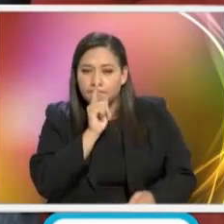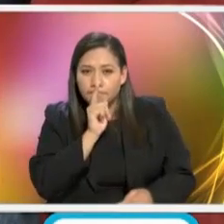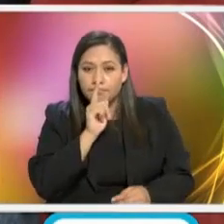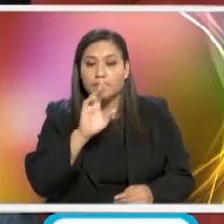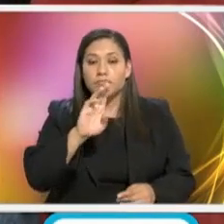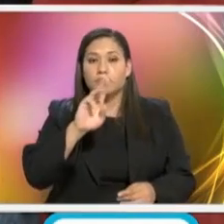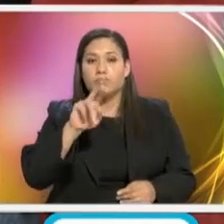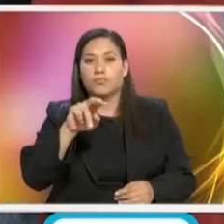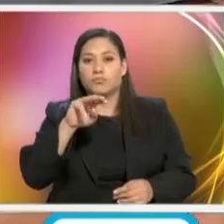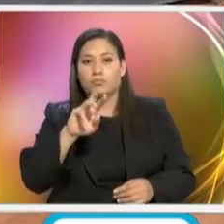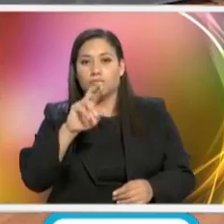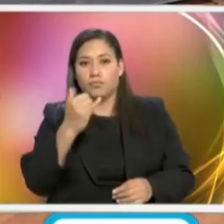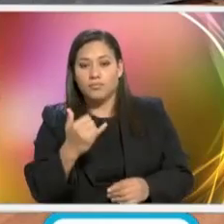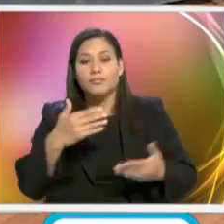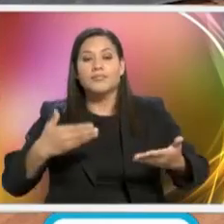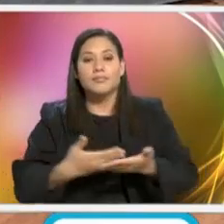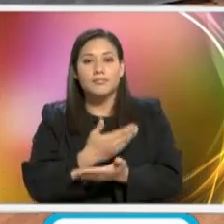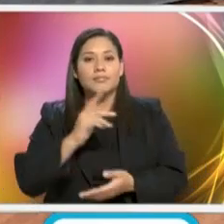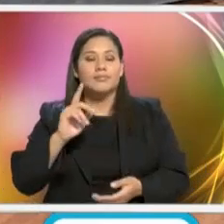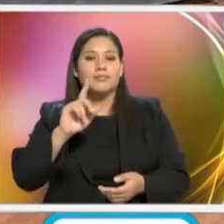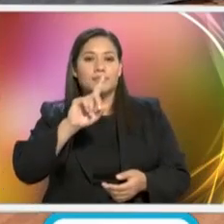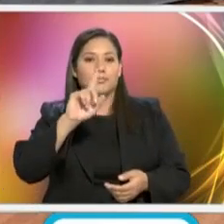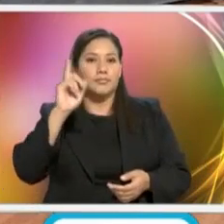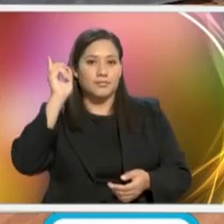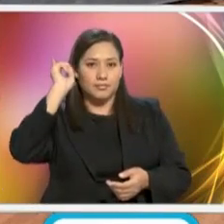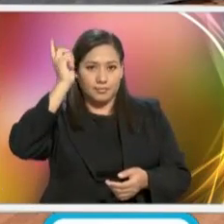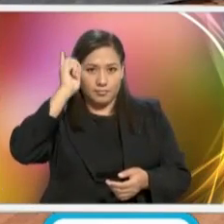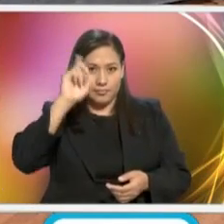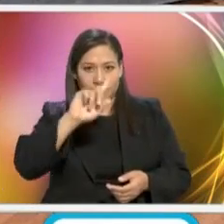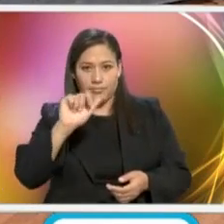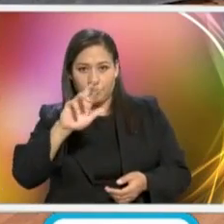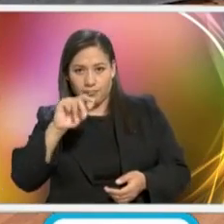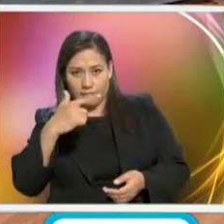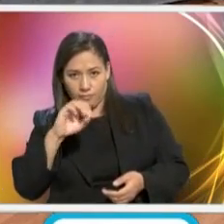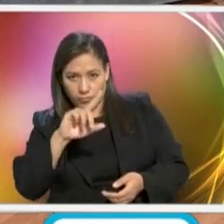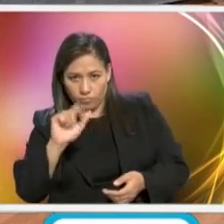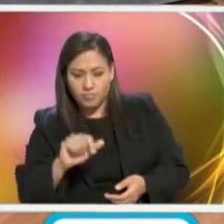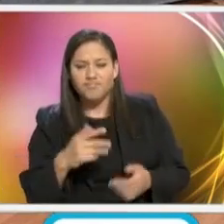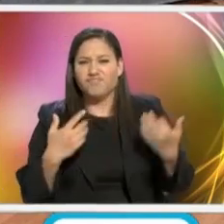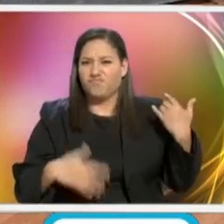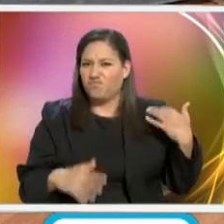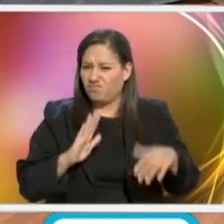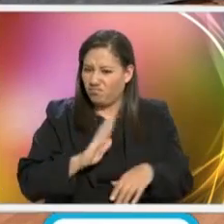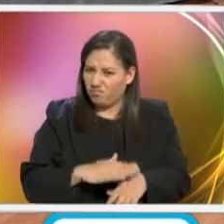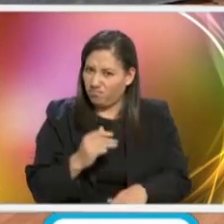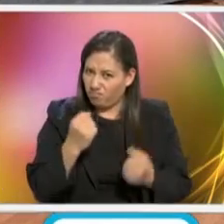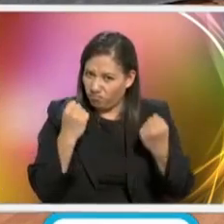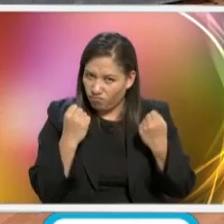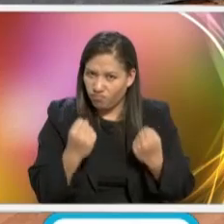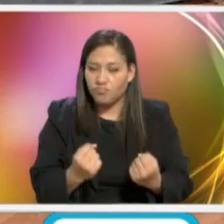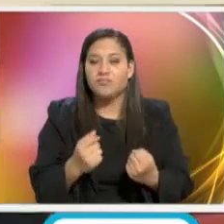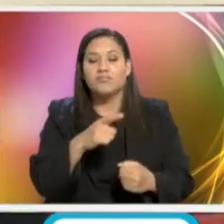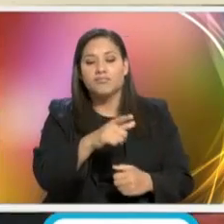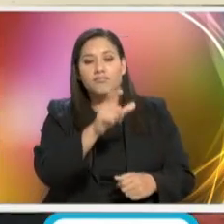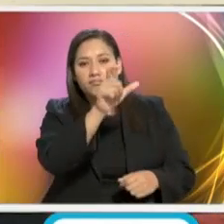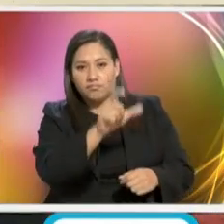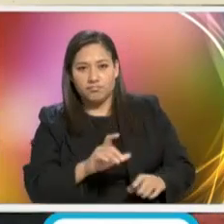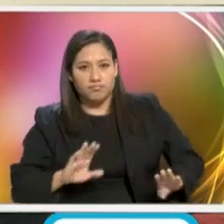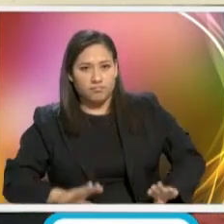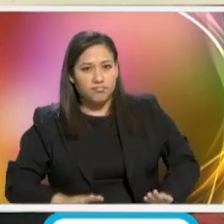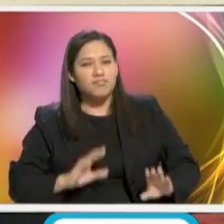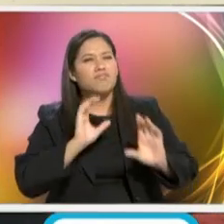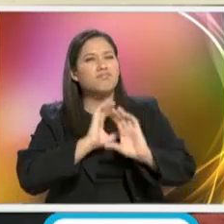nace en Madrid, nace en Zaragoza. Empieza ya con un rock mucho más duro y mucho más pesado, toda la imagen que manejaban y